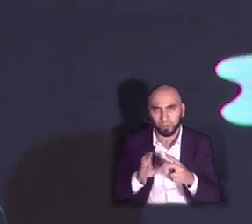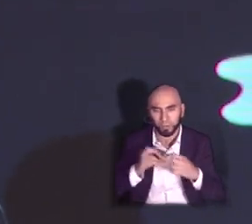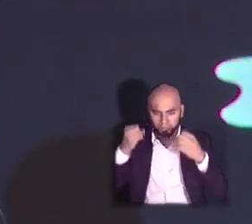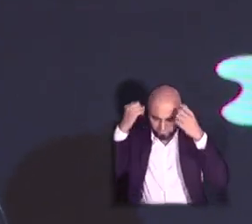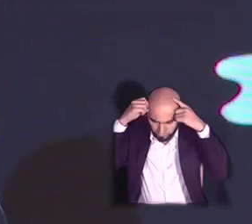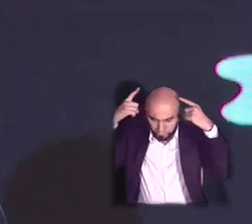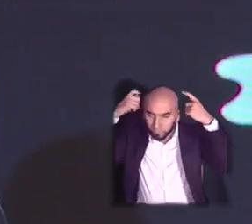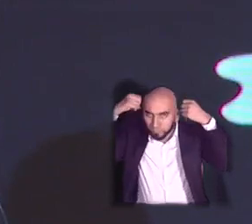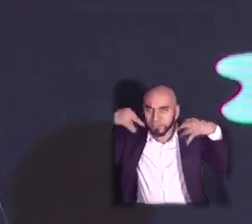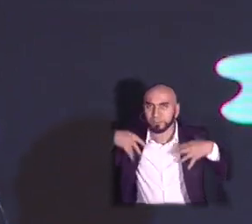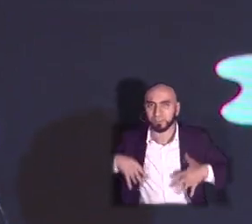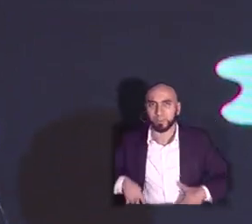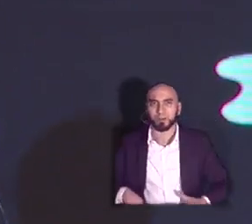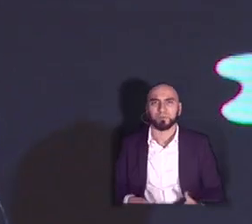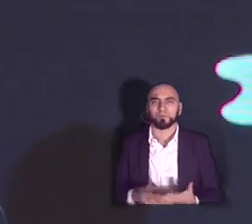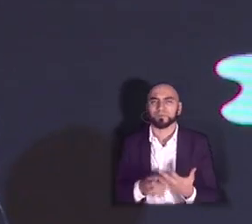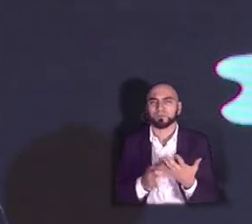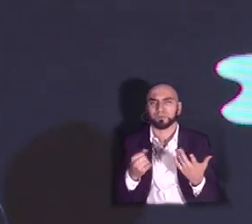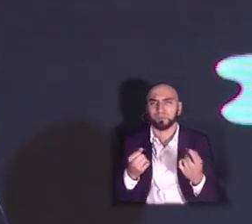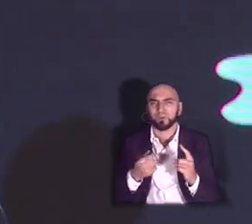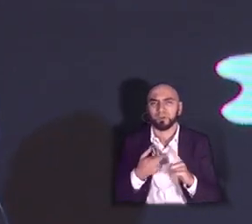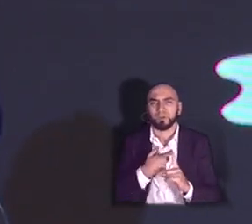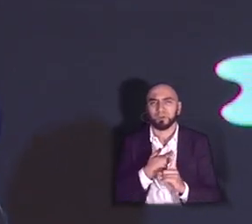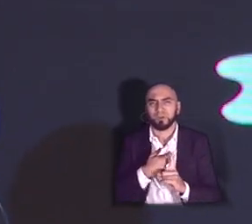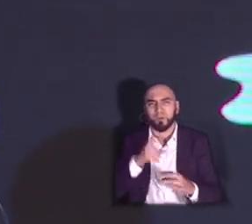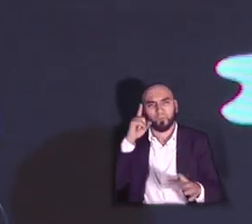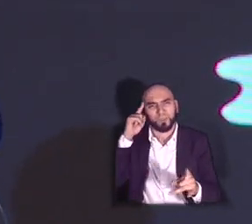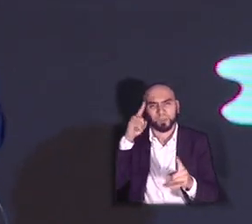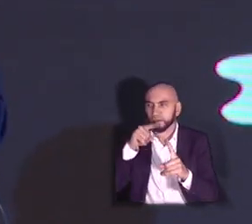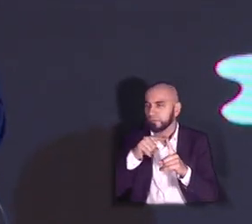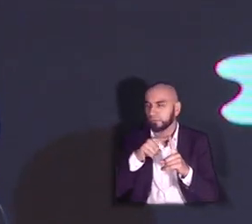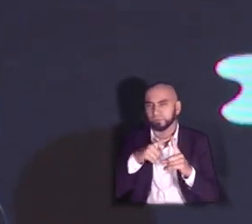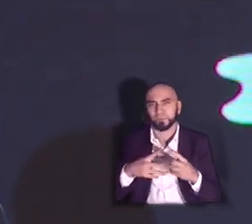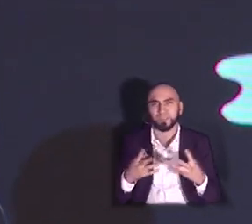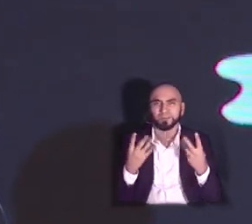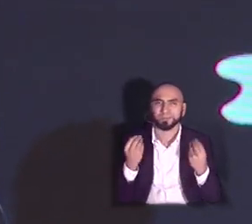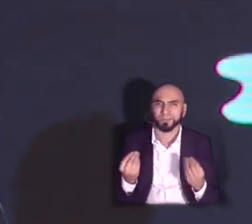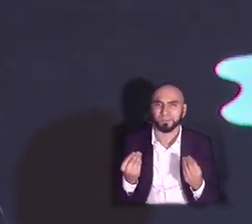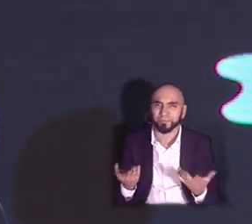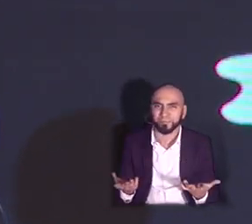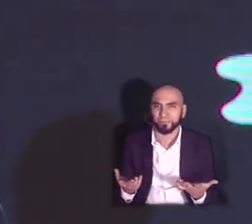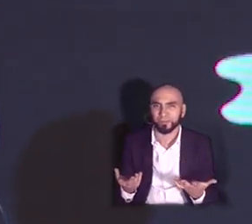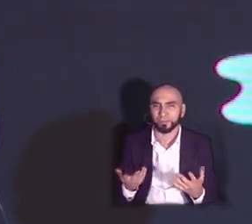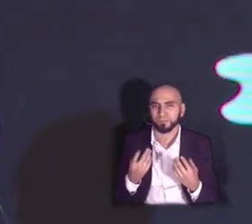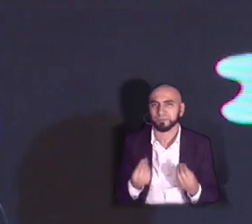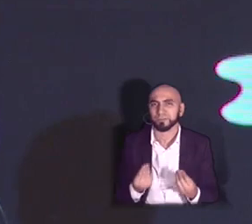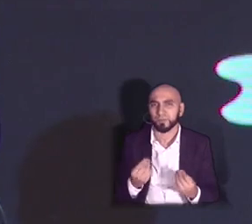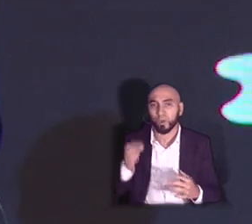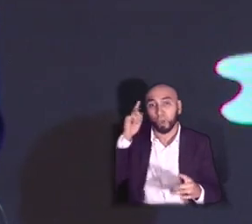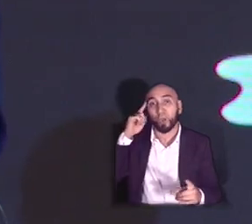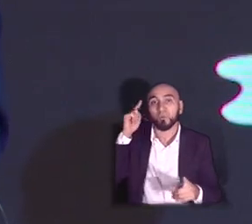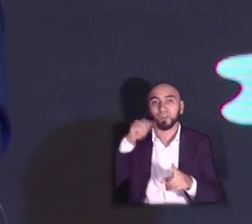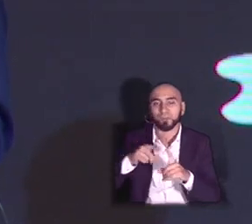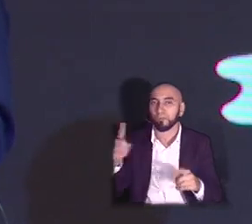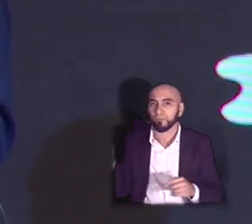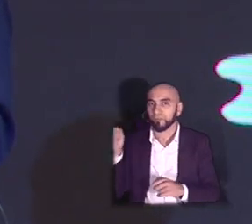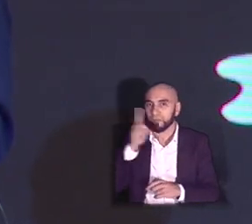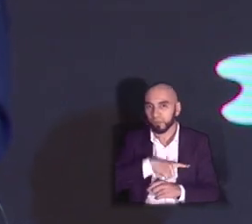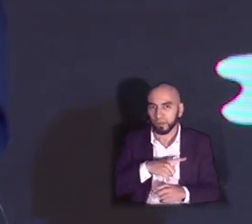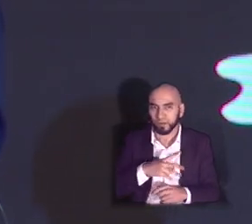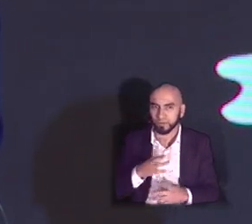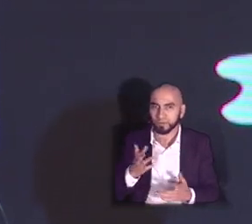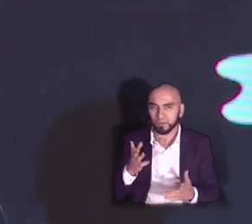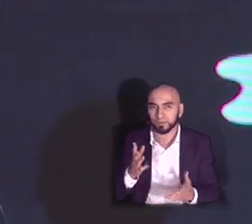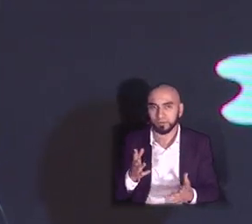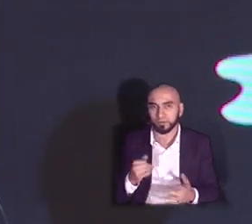tiene los objetivos que sirven el objetivo final de la supervivencia y